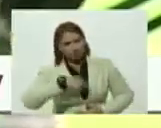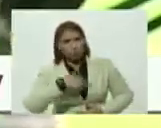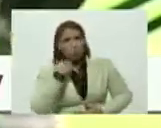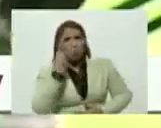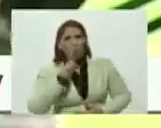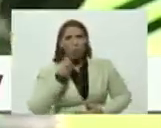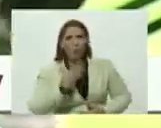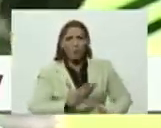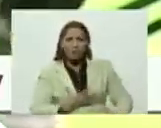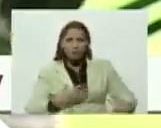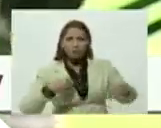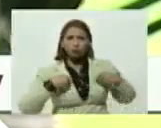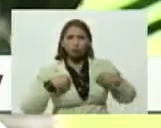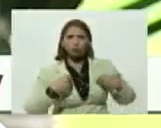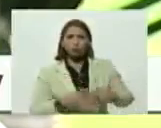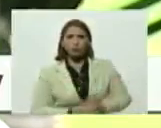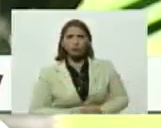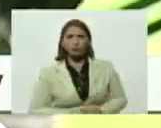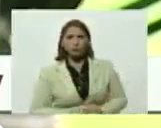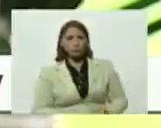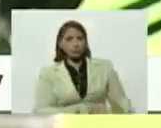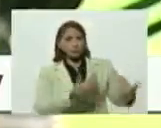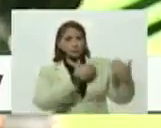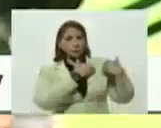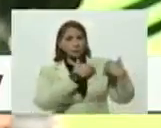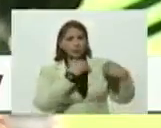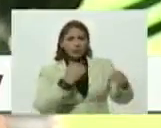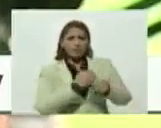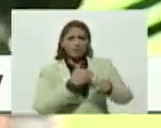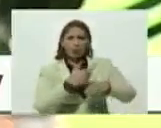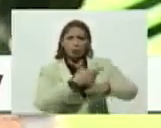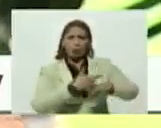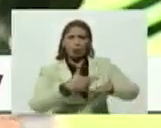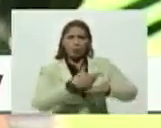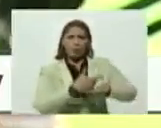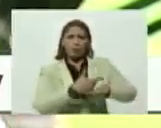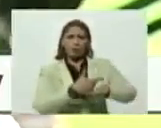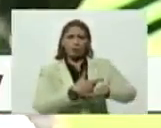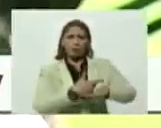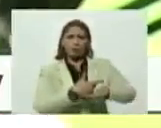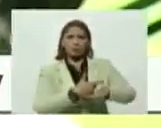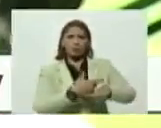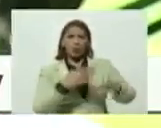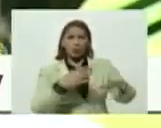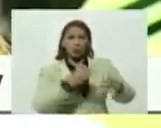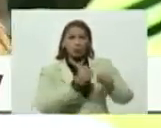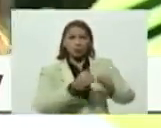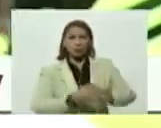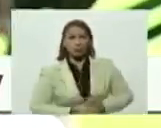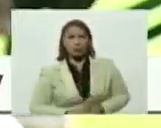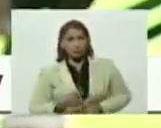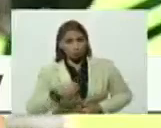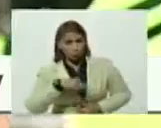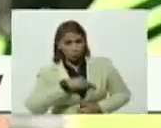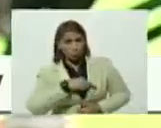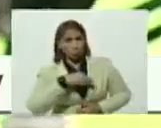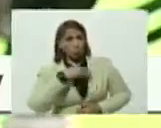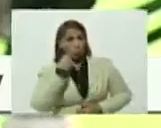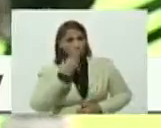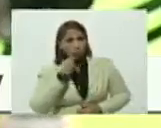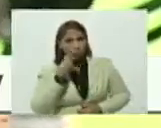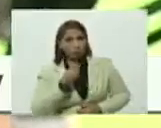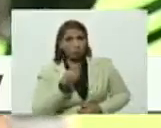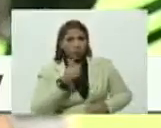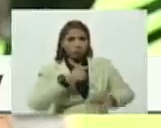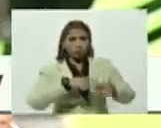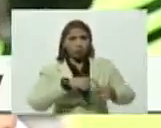va a asumir riendas y responsabilidades de gestión de gobierno y créame que nosotros desde la Juventud del Partido y